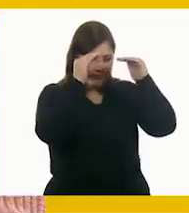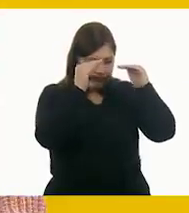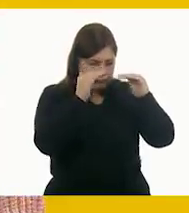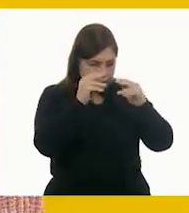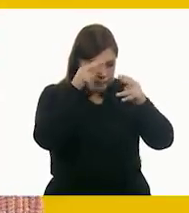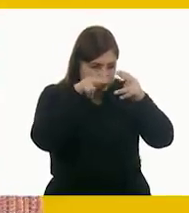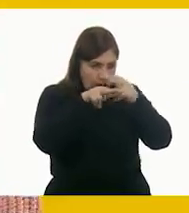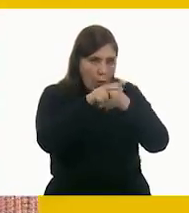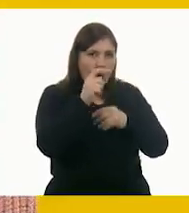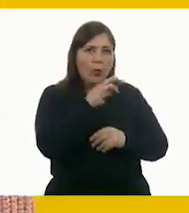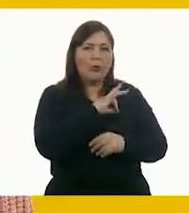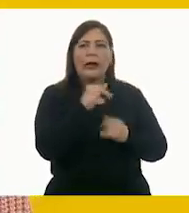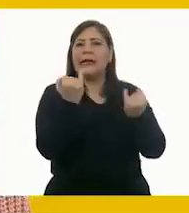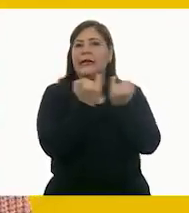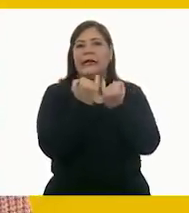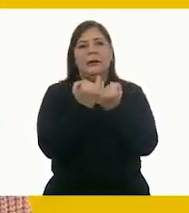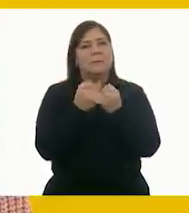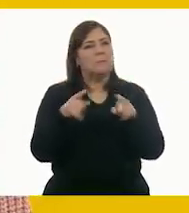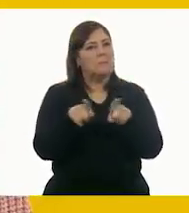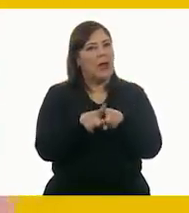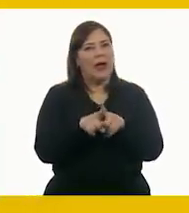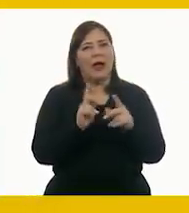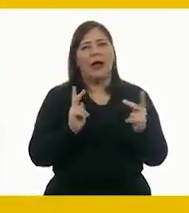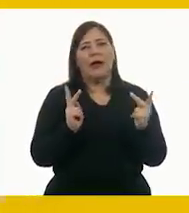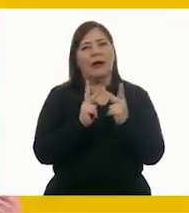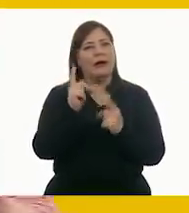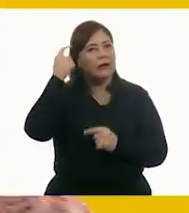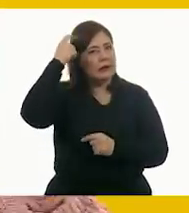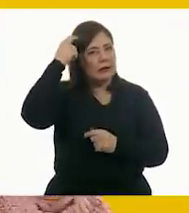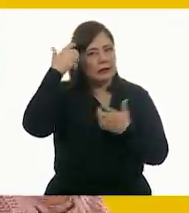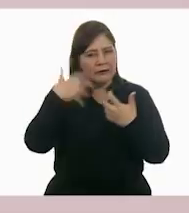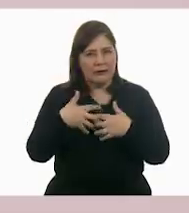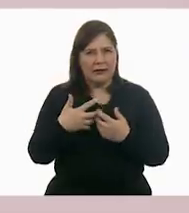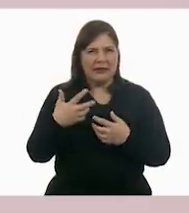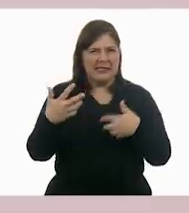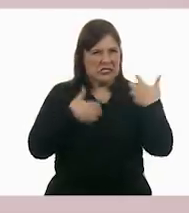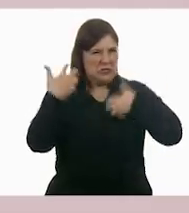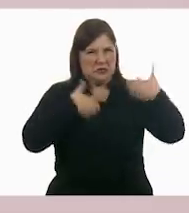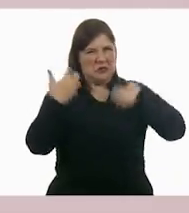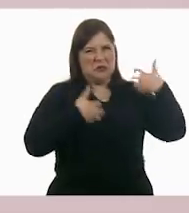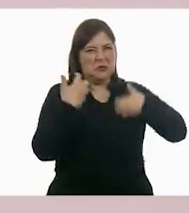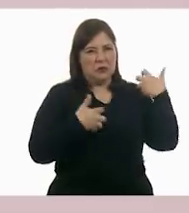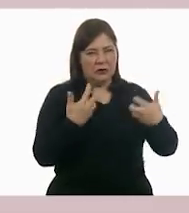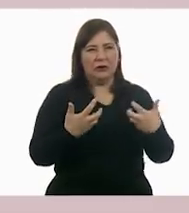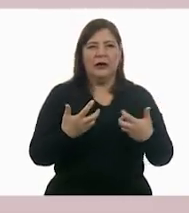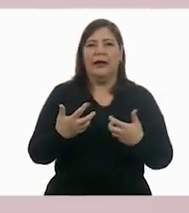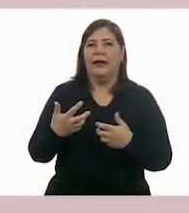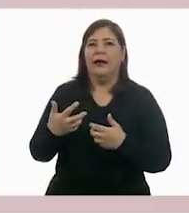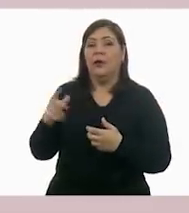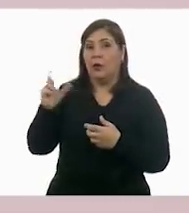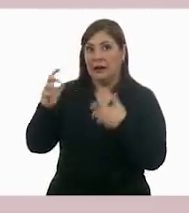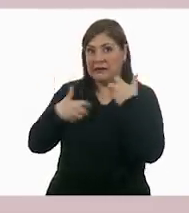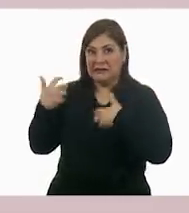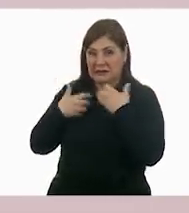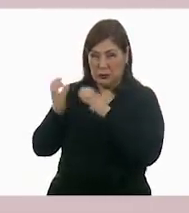en nuestro cerebro. ¡Ay, oh, qué interesante! Mueve, vuélvela a agitar. ¡Enojo, enojo, enojo! Cuando te enojes, agárrala.